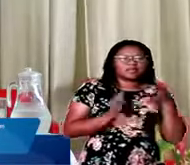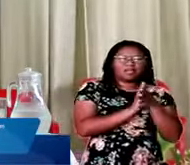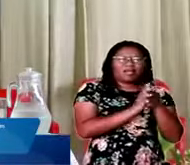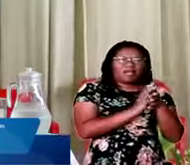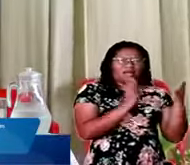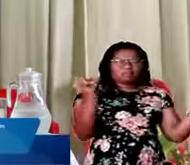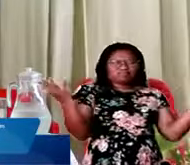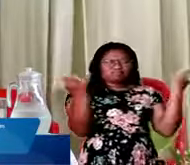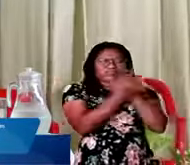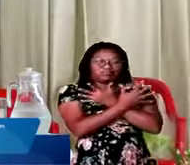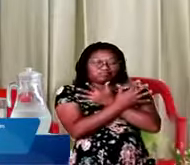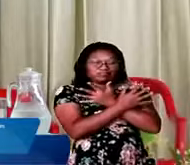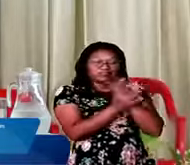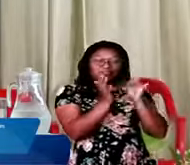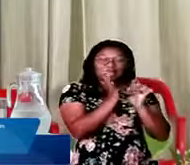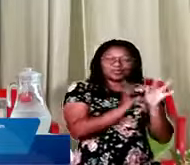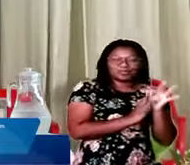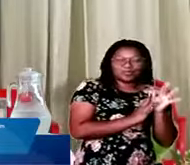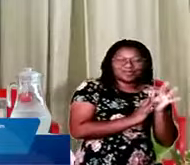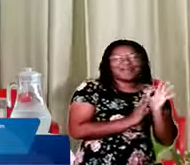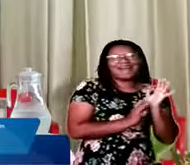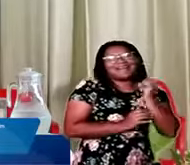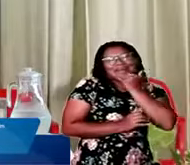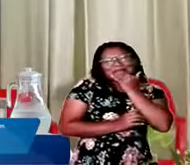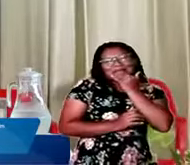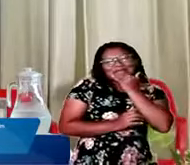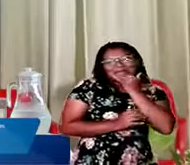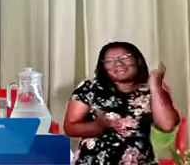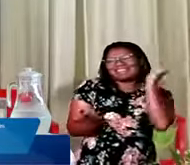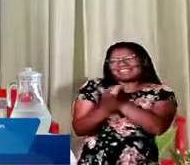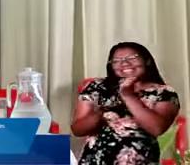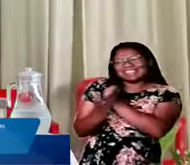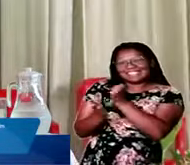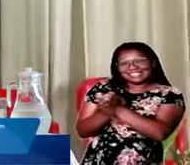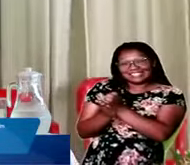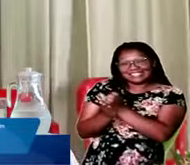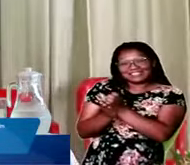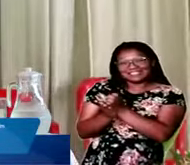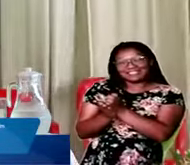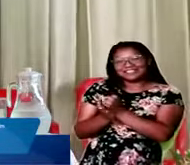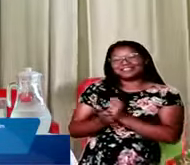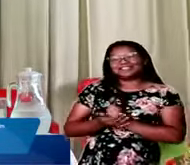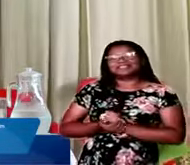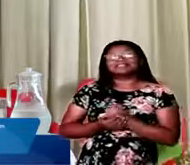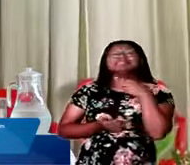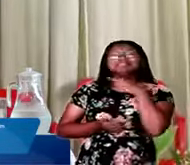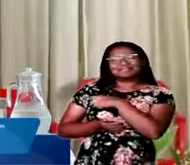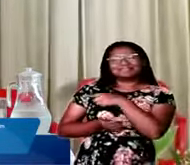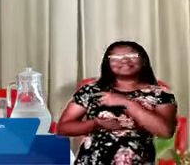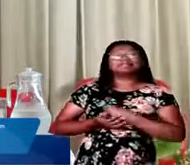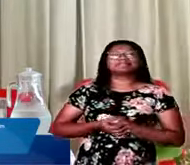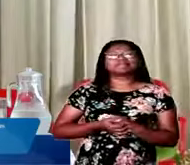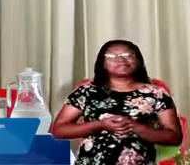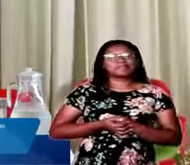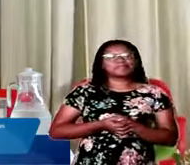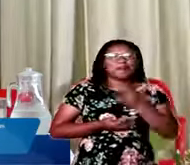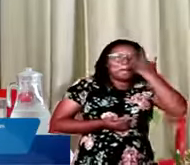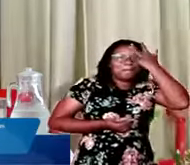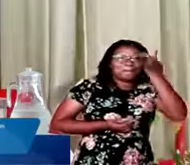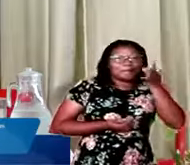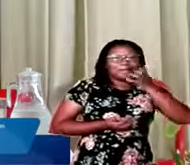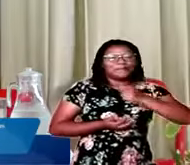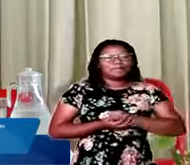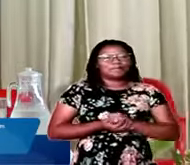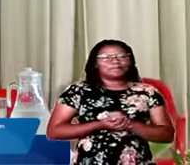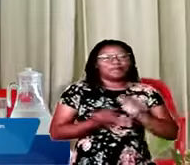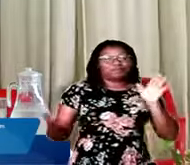confundir a Jesucristo. Y resulta que el que salió regañado fue él. Porque lo